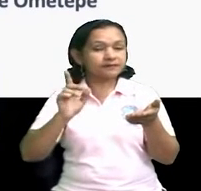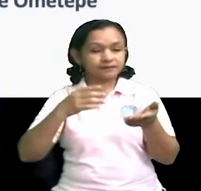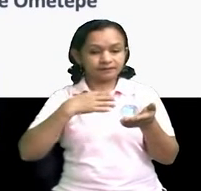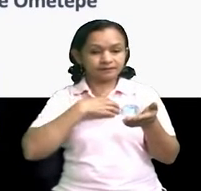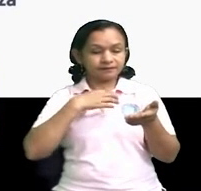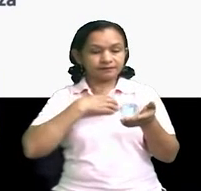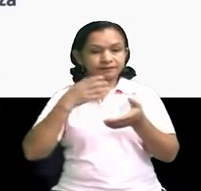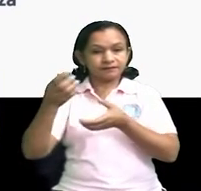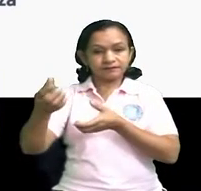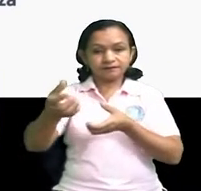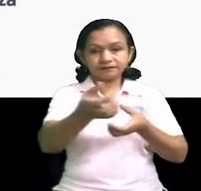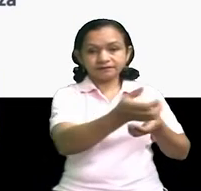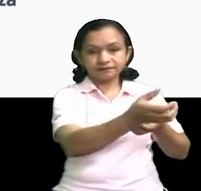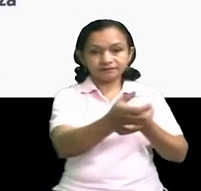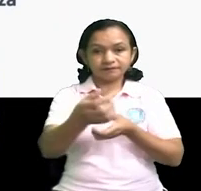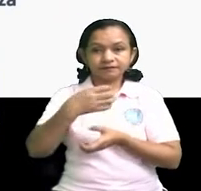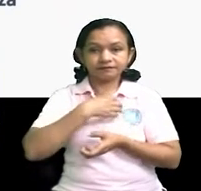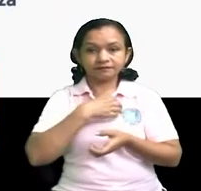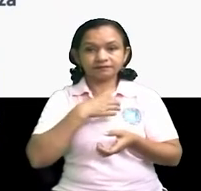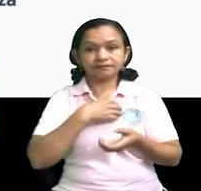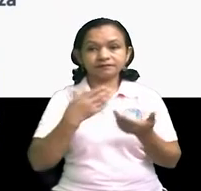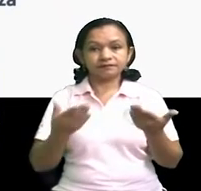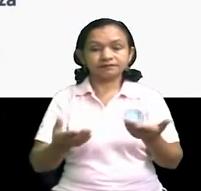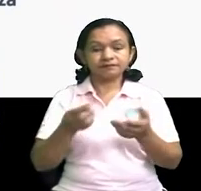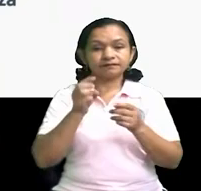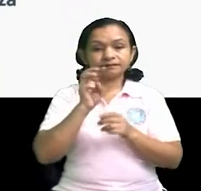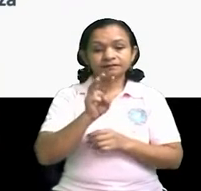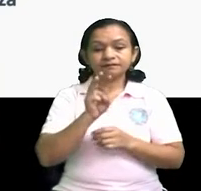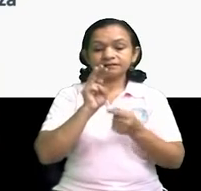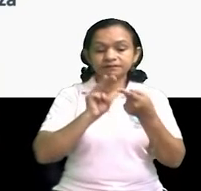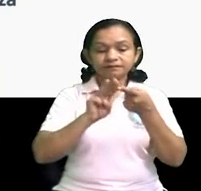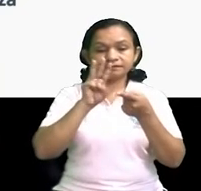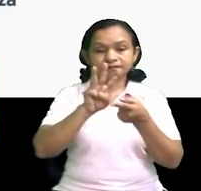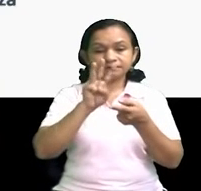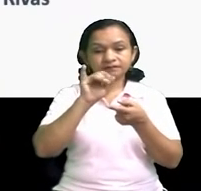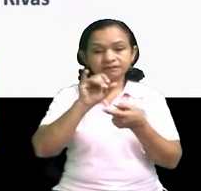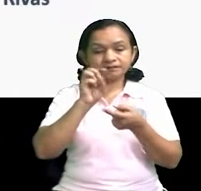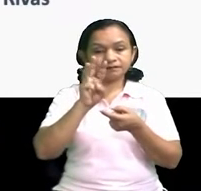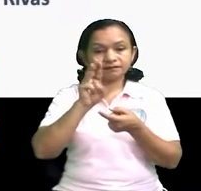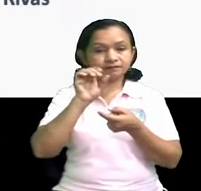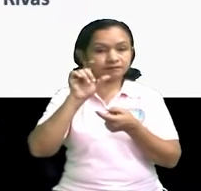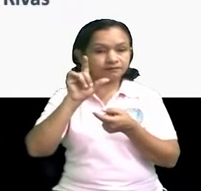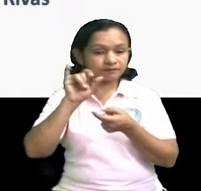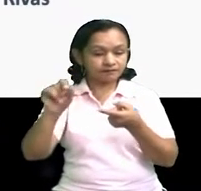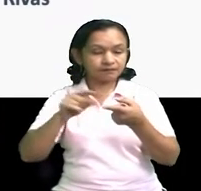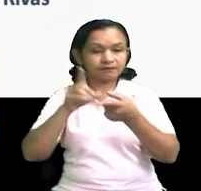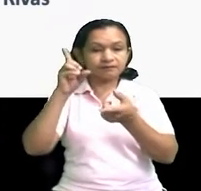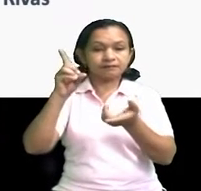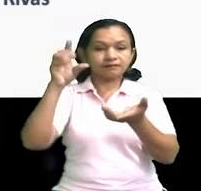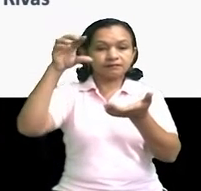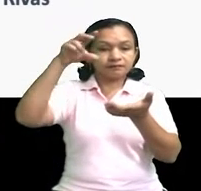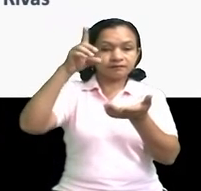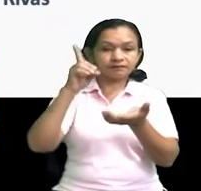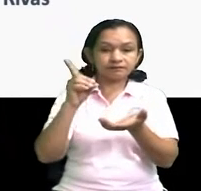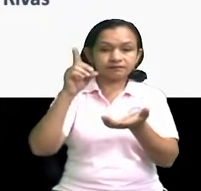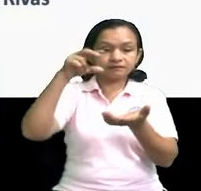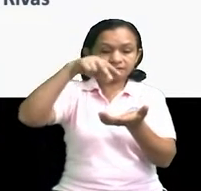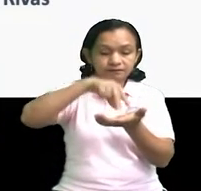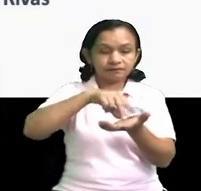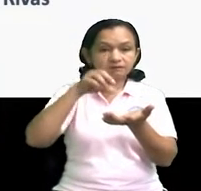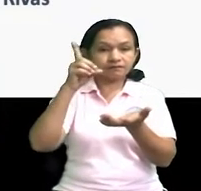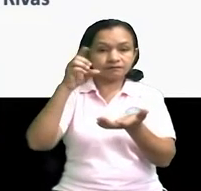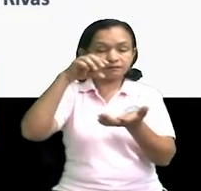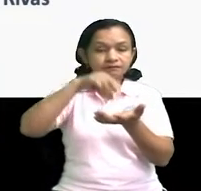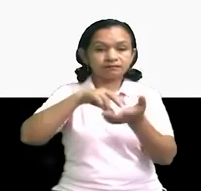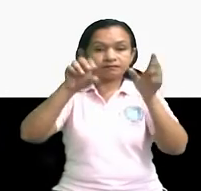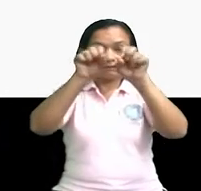tener estaciones de bomberos, como es el caso de Huihuilí, como es el caso de La Dalia, el Tuma La Dalia, San